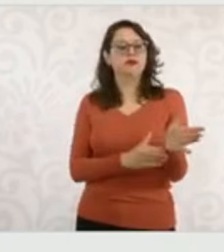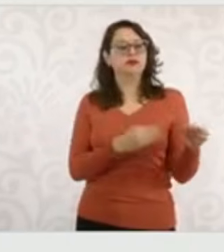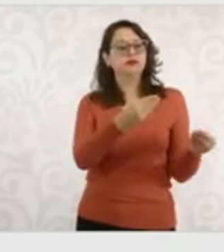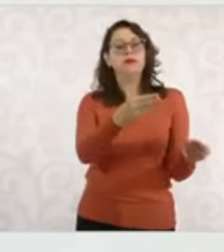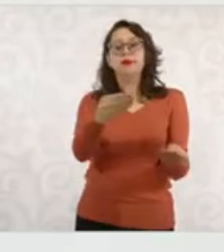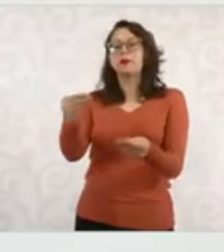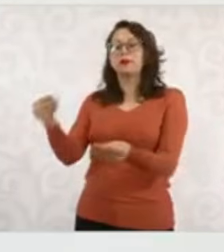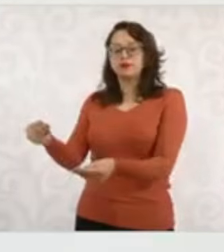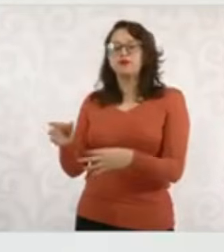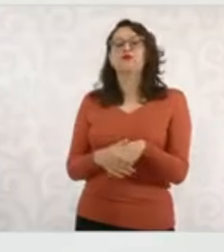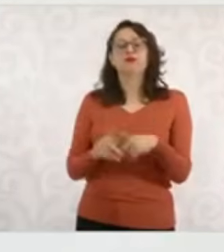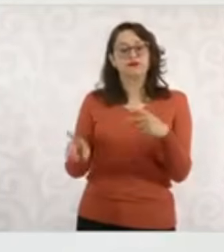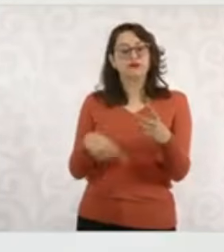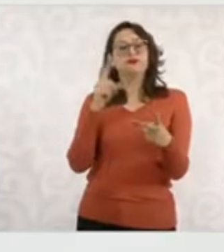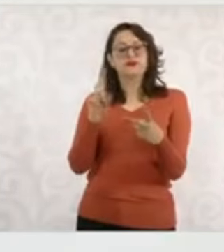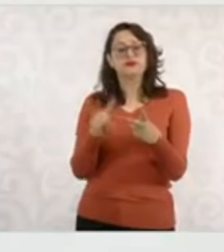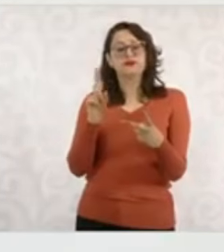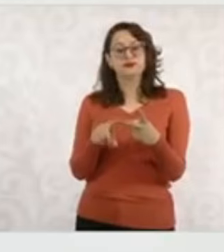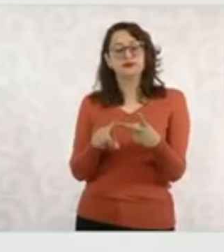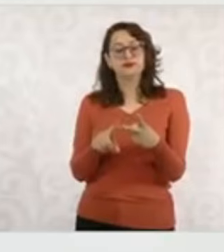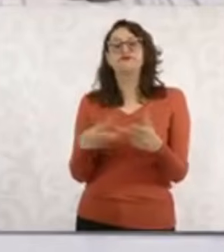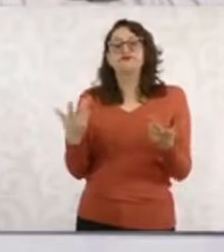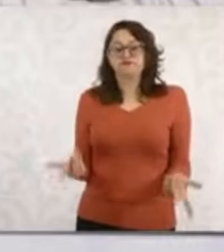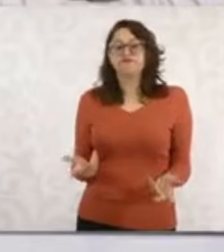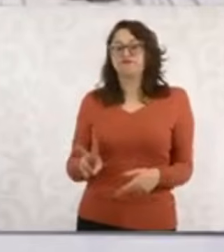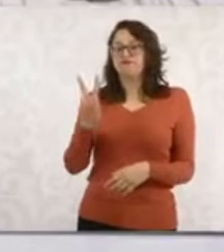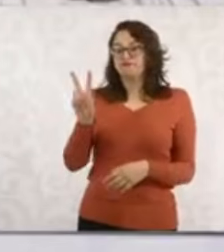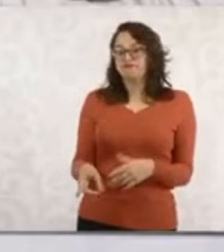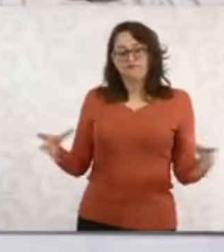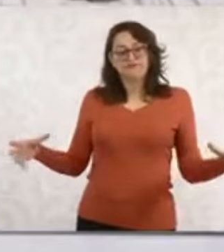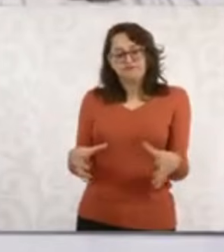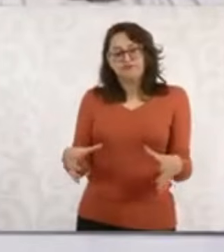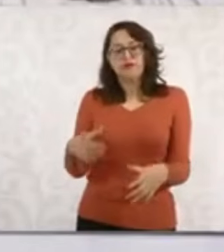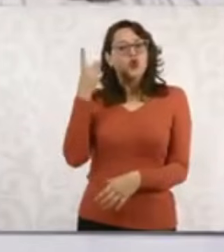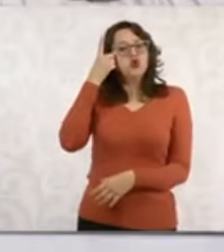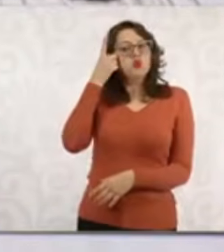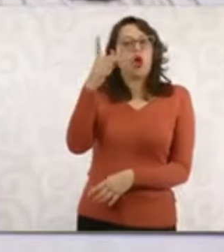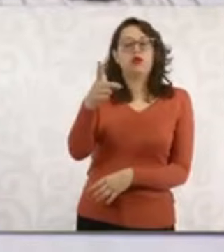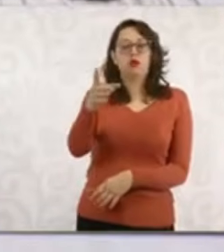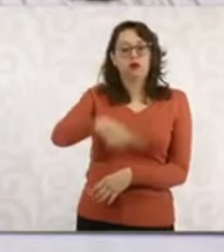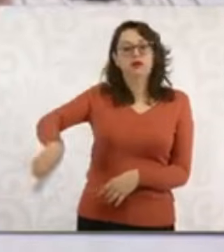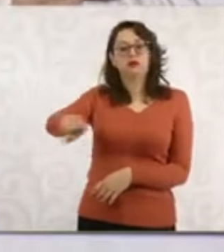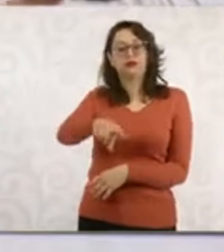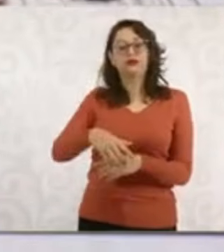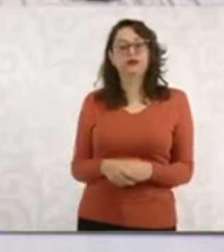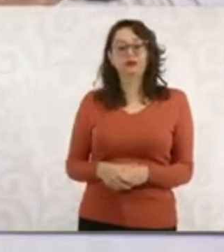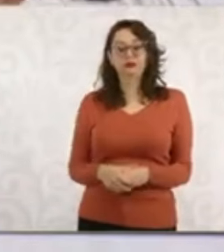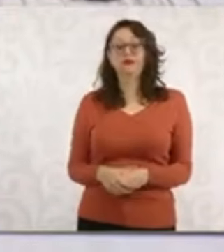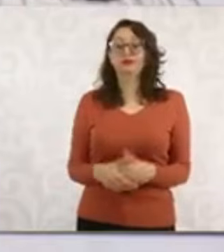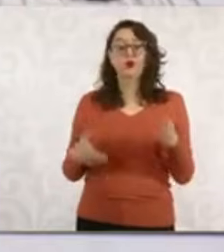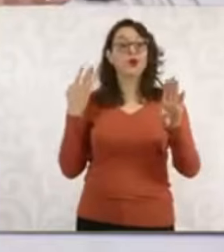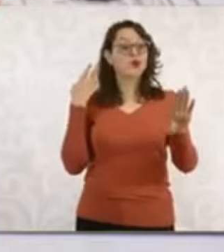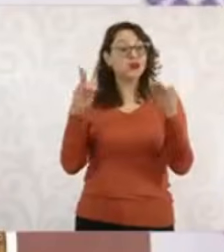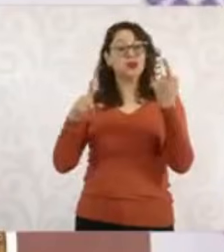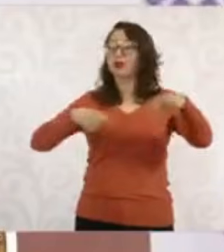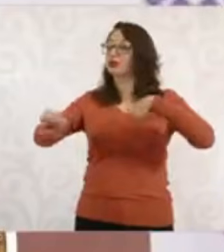por otro lado, pues en efecto, la creación de una propiedad colectiva. Y sí, todo el mundial social es